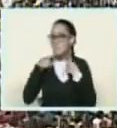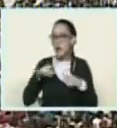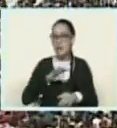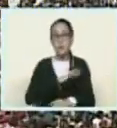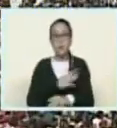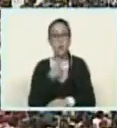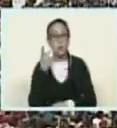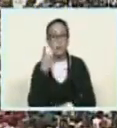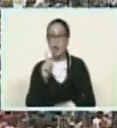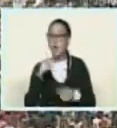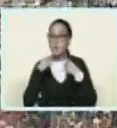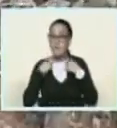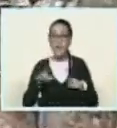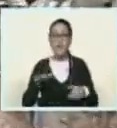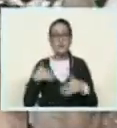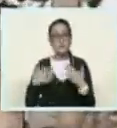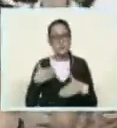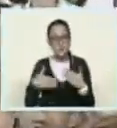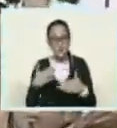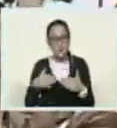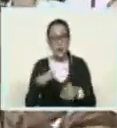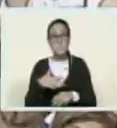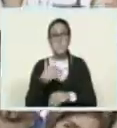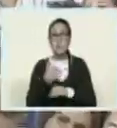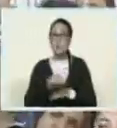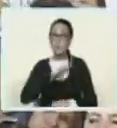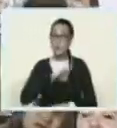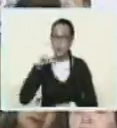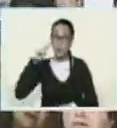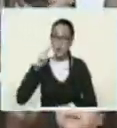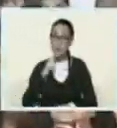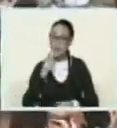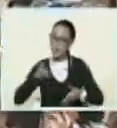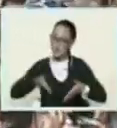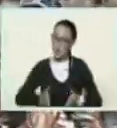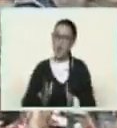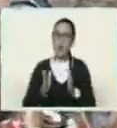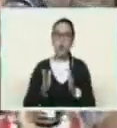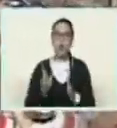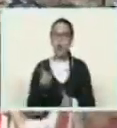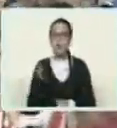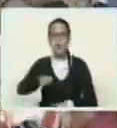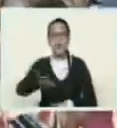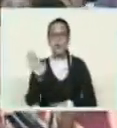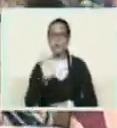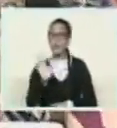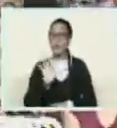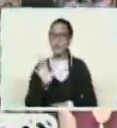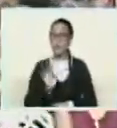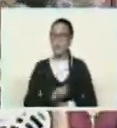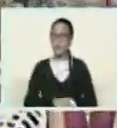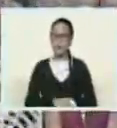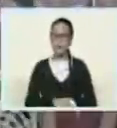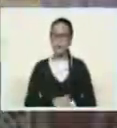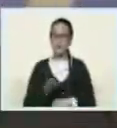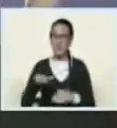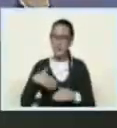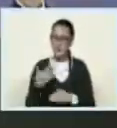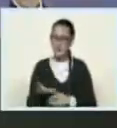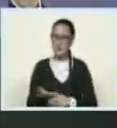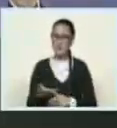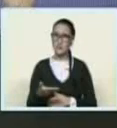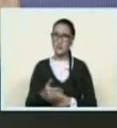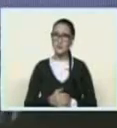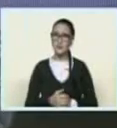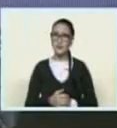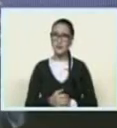el poder político y para que el proyecto de Bolívar que había renacido no muriera. Y después tener que